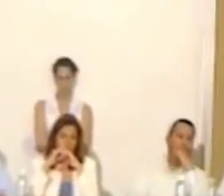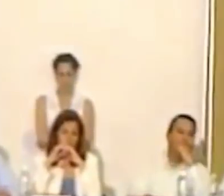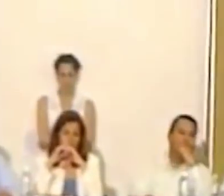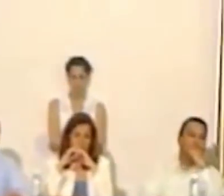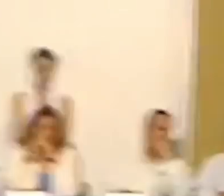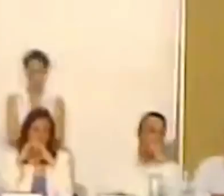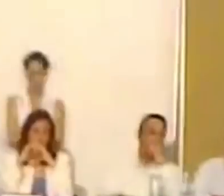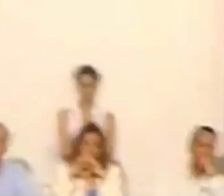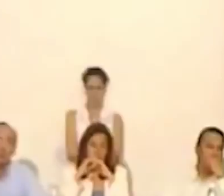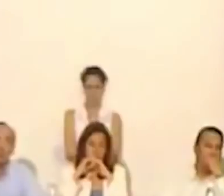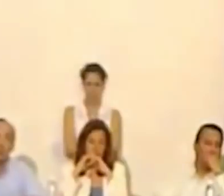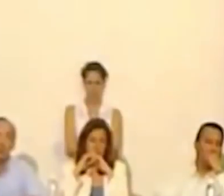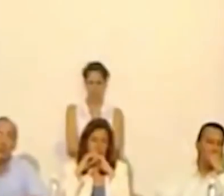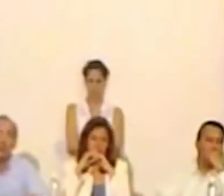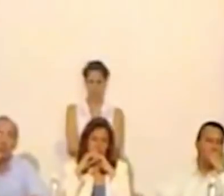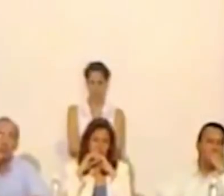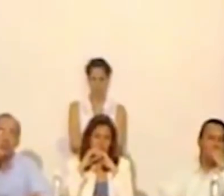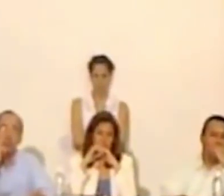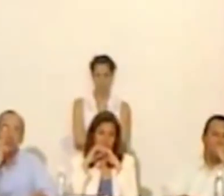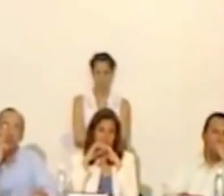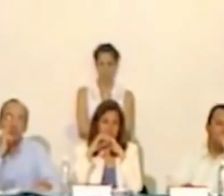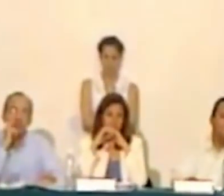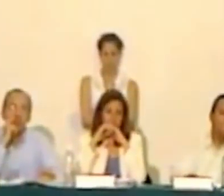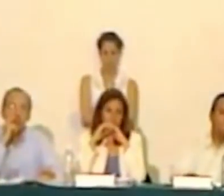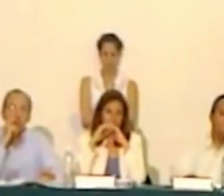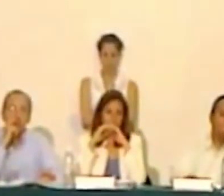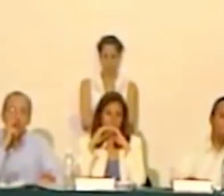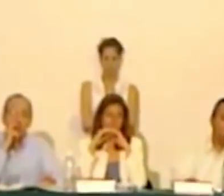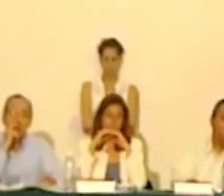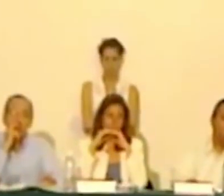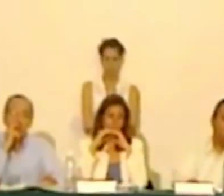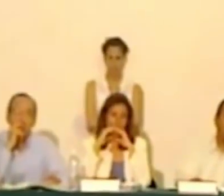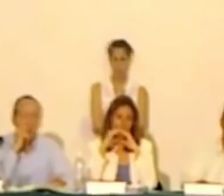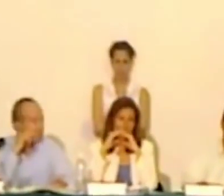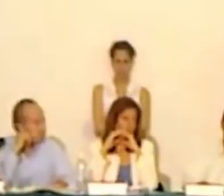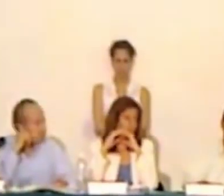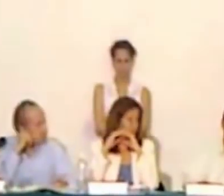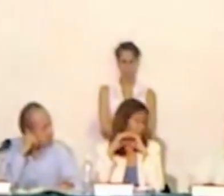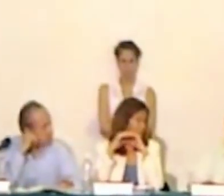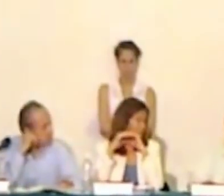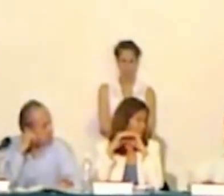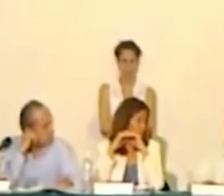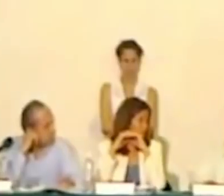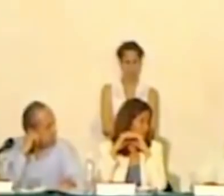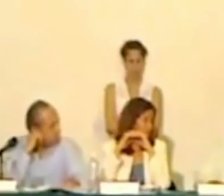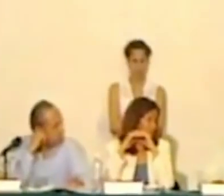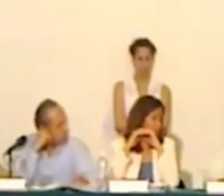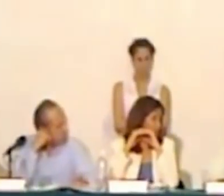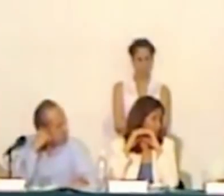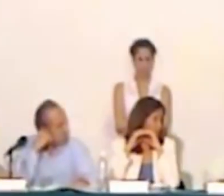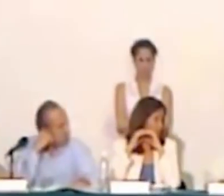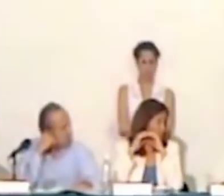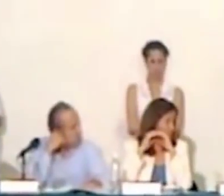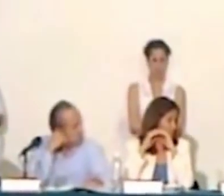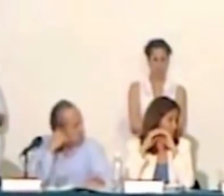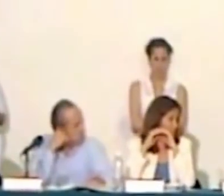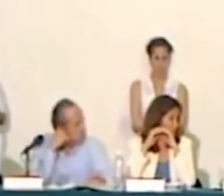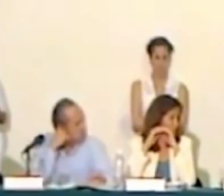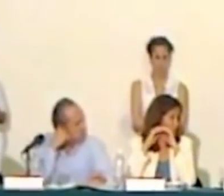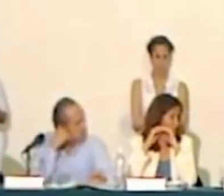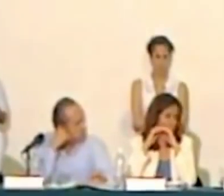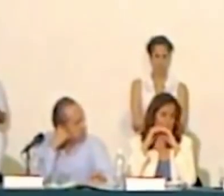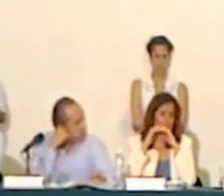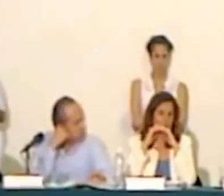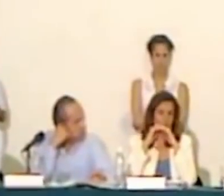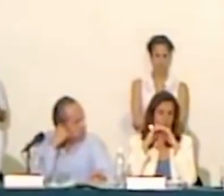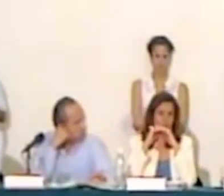100%, que me tenía que ir a fuerzas a Guadalajara porque ahí sí iba a ser con el 100%. Aquí no fue una decisión de dinero.